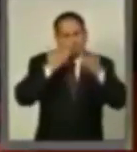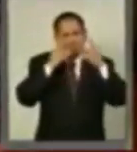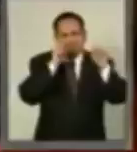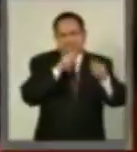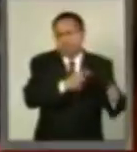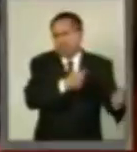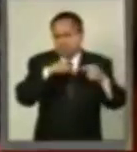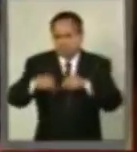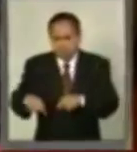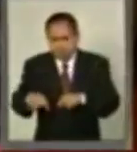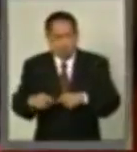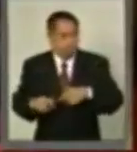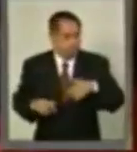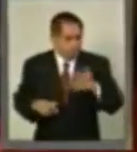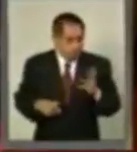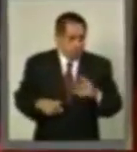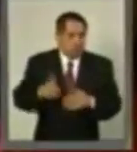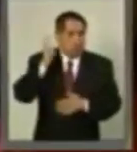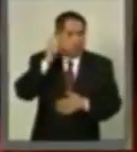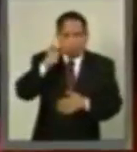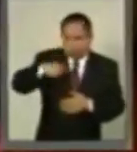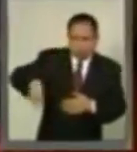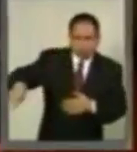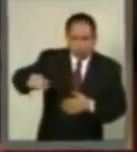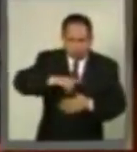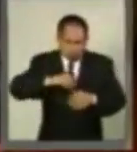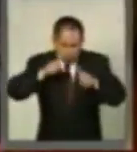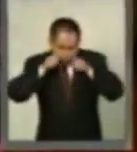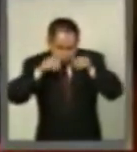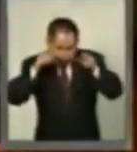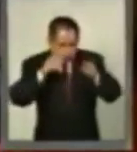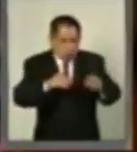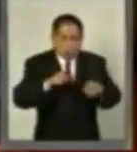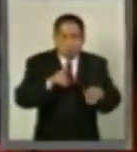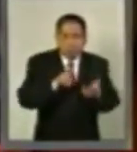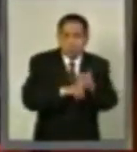Pero ojalá nos siga ocupando a todos, porque son